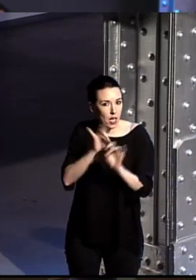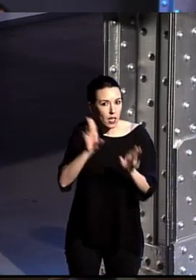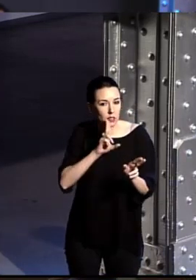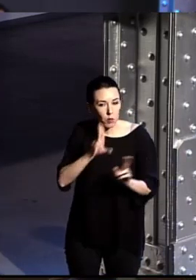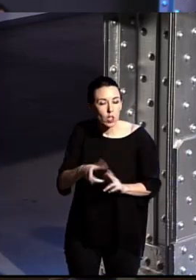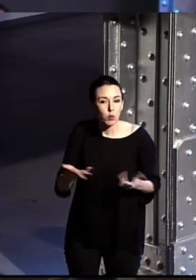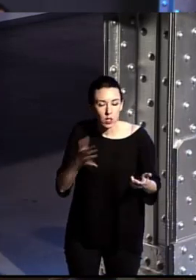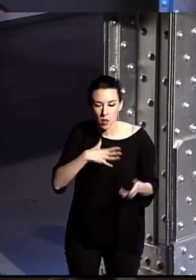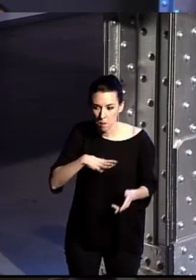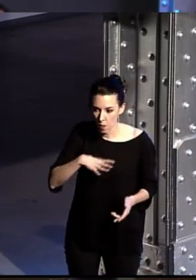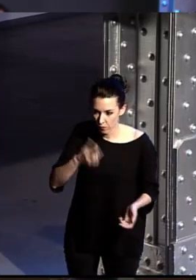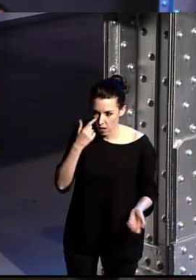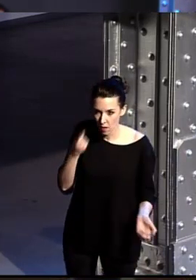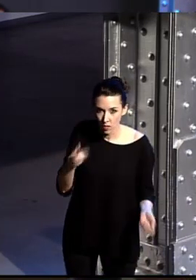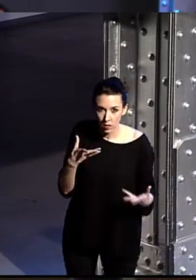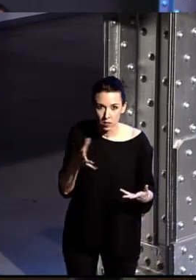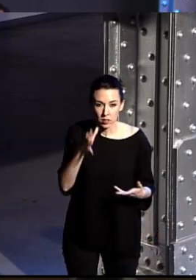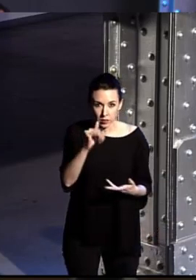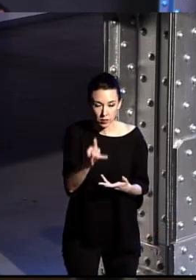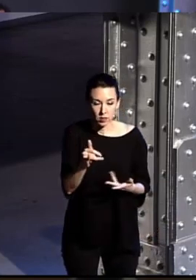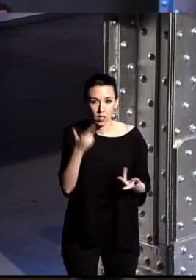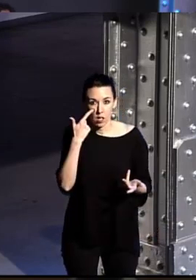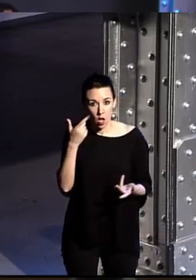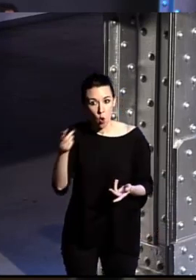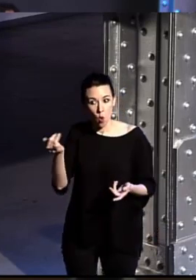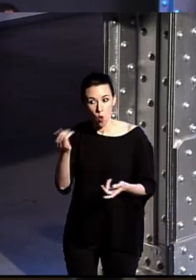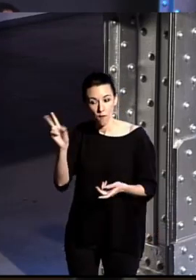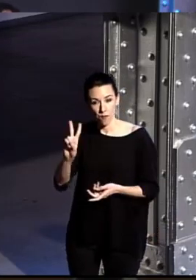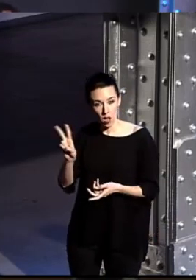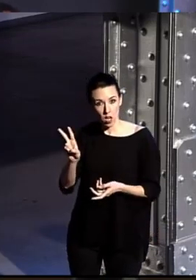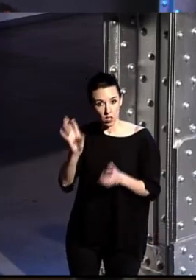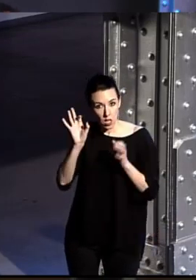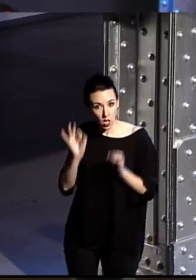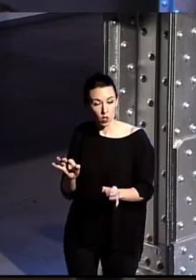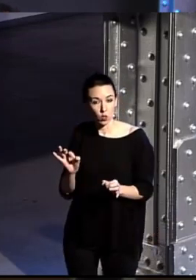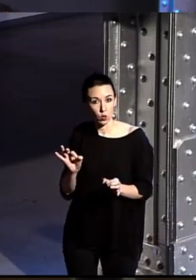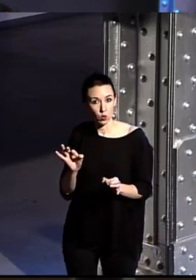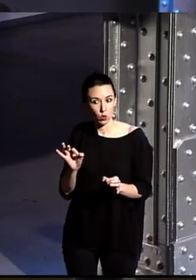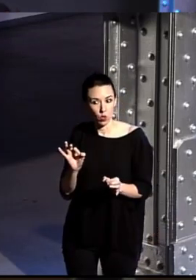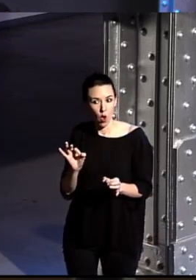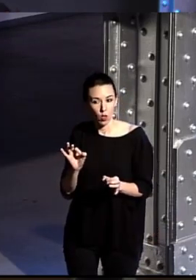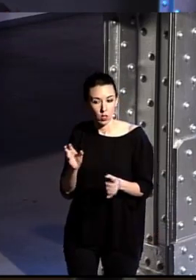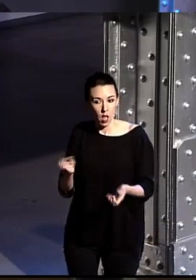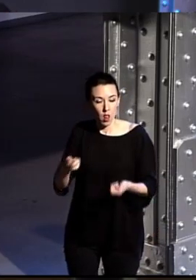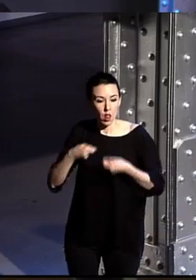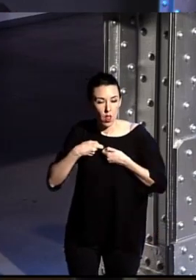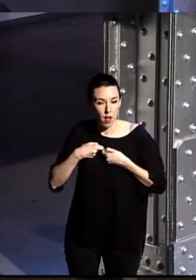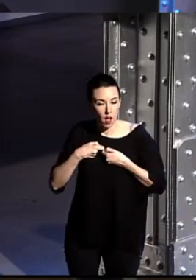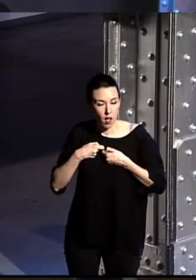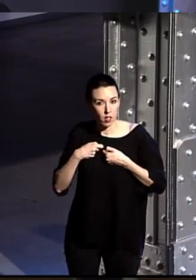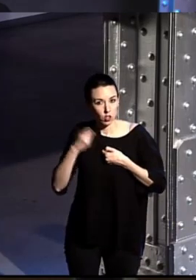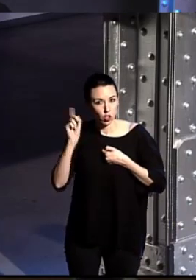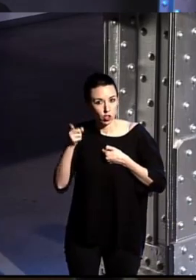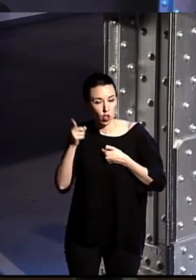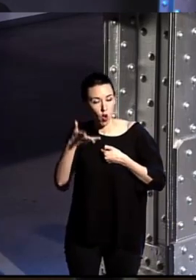Por favor. A la respuesta. ¿Vale? Si vamos a lo que era Julio Verne, que era precisamente eso, darnos no solo